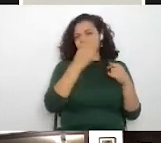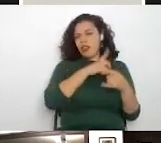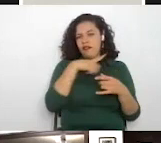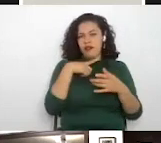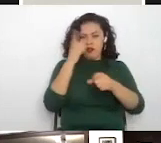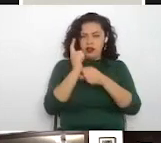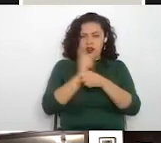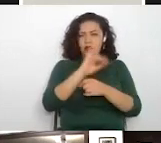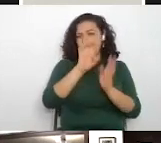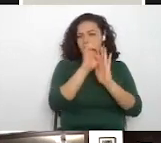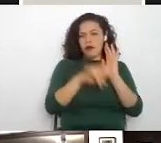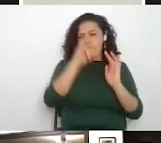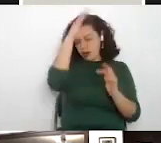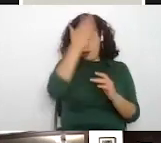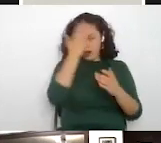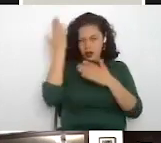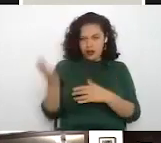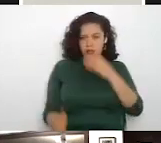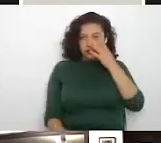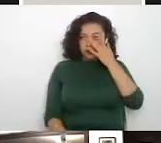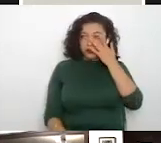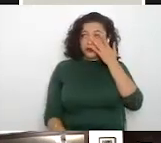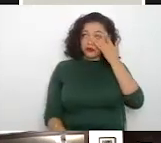ejemplo, está